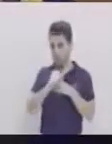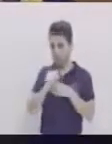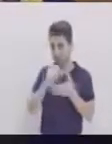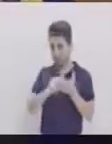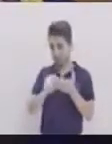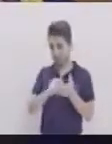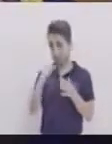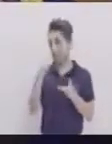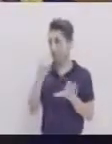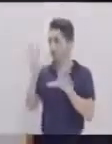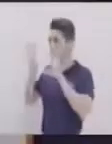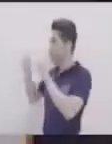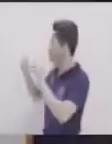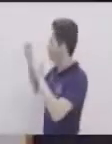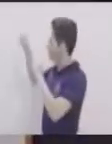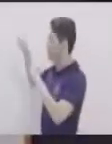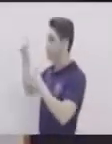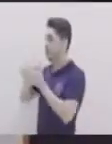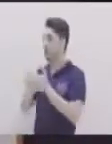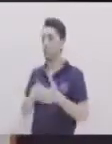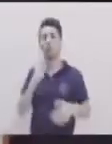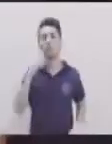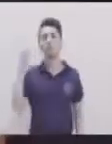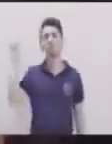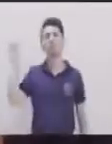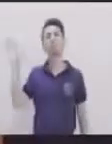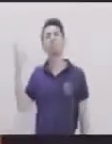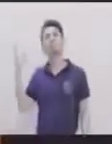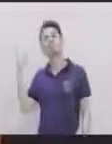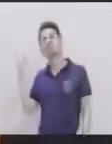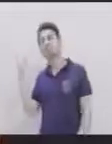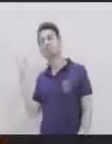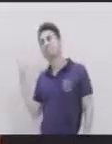siguiente dibujo. ¿Qué observan ustedes acá?